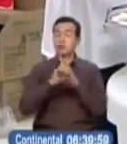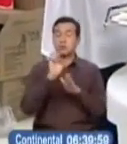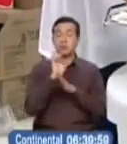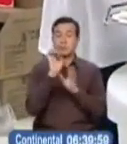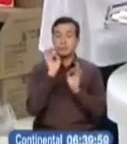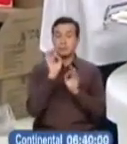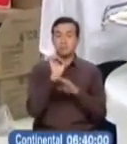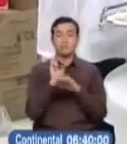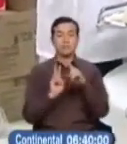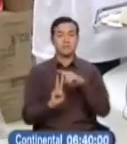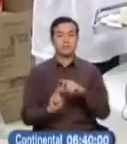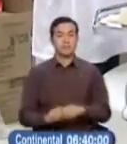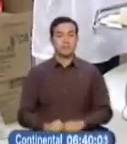amanecer vas ecuador-tv